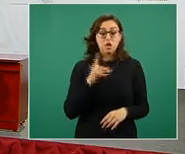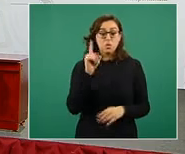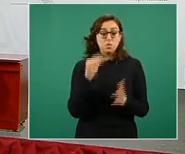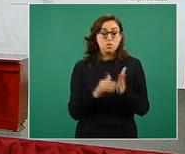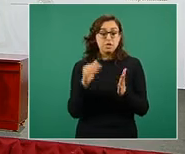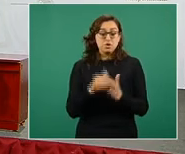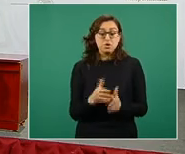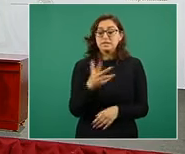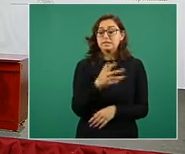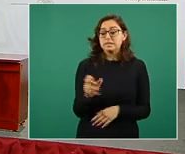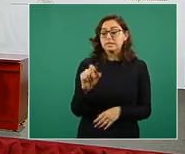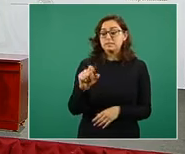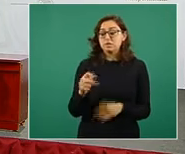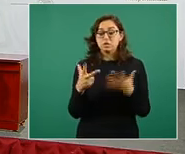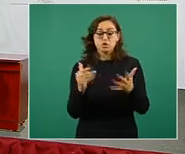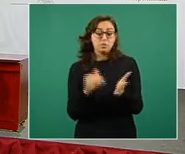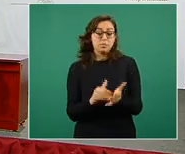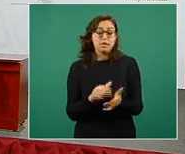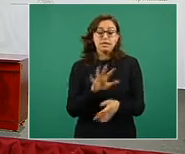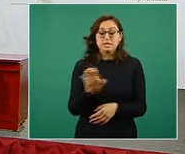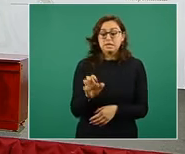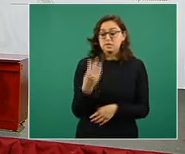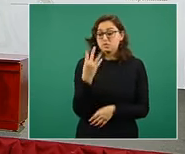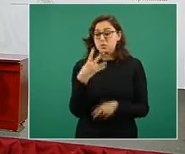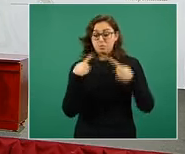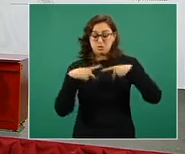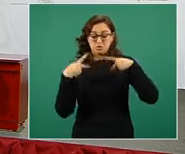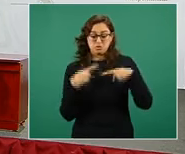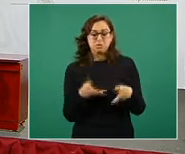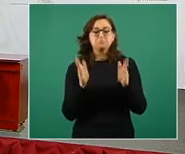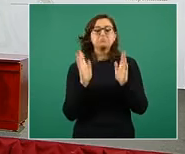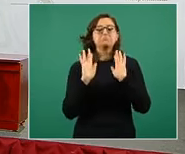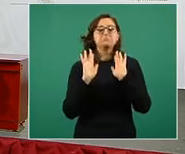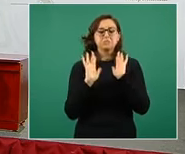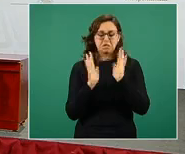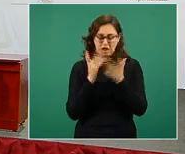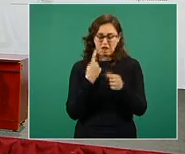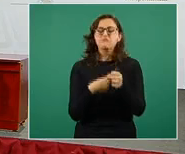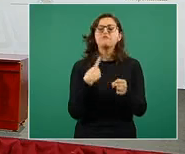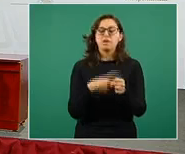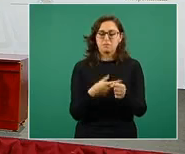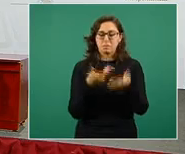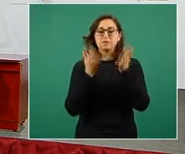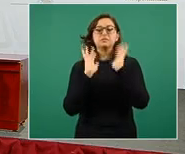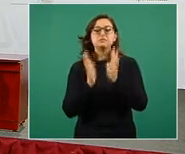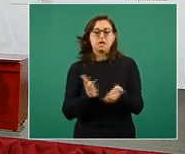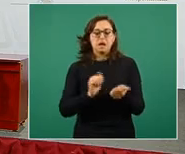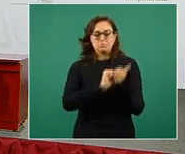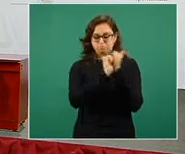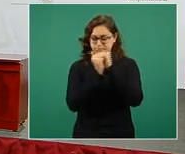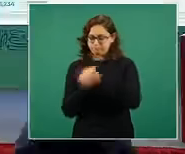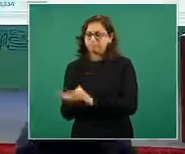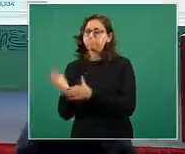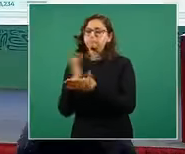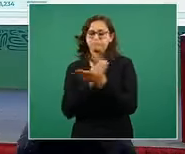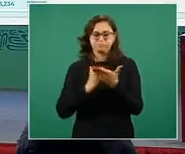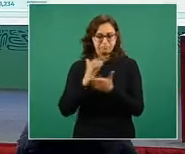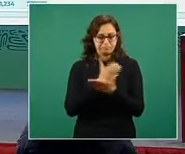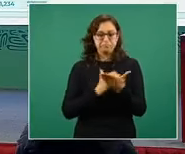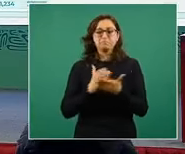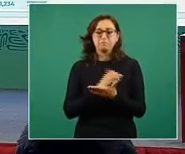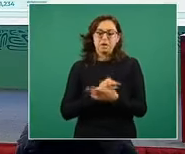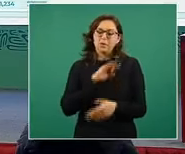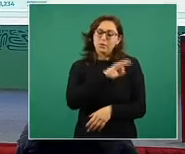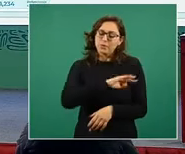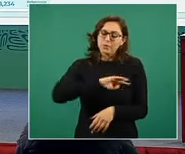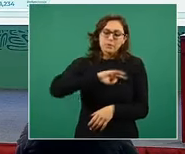1,528,304 son las personas, se estima, ya se han recuperado de la enfermedad. Como sabemos, felizmente, la gran mayoría de